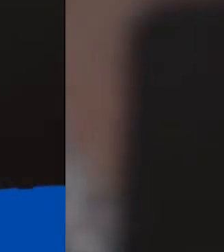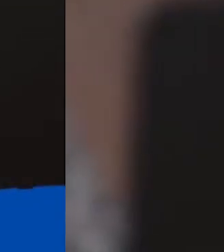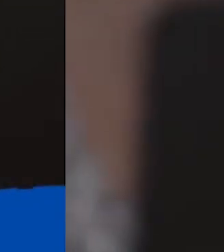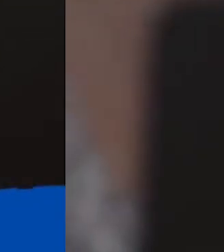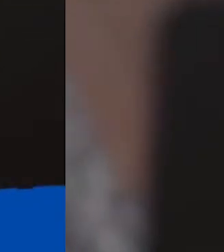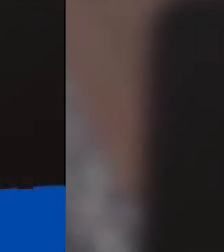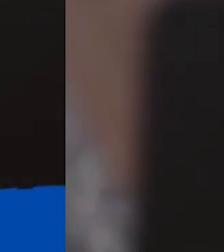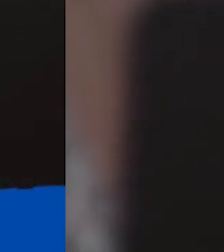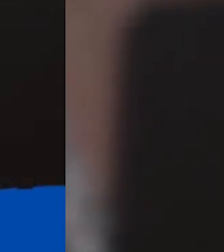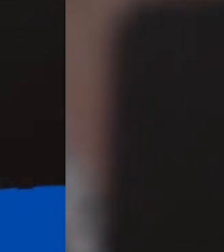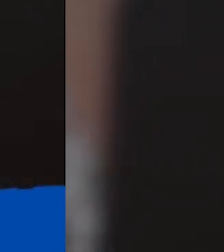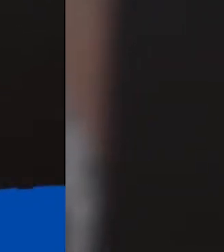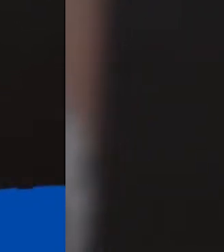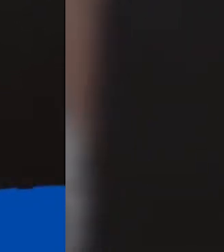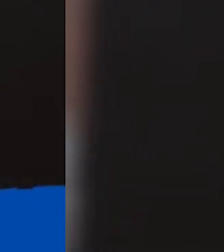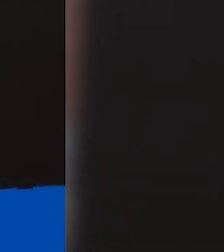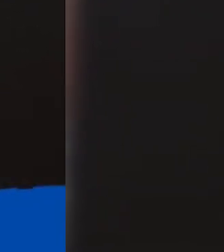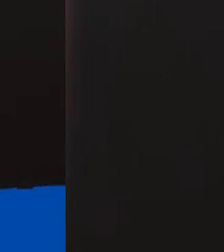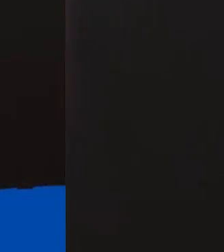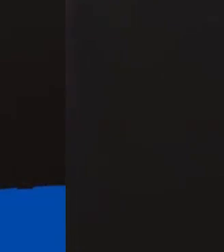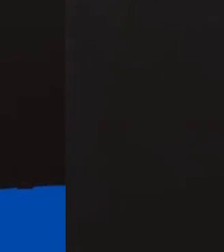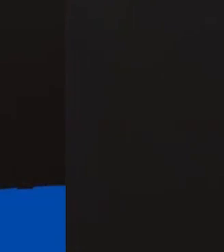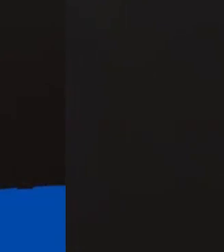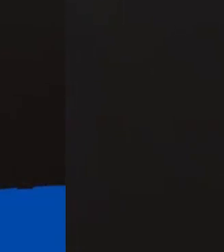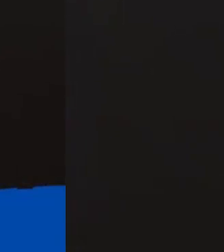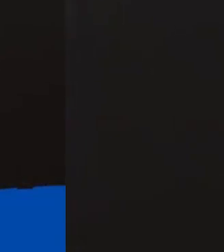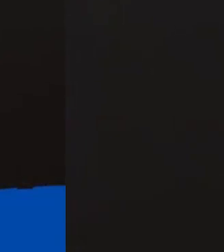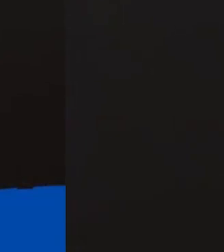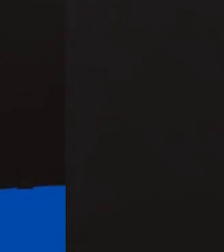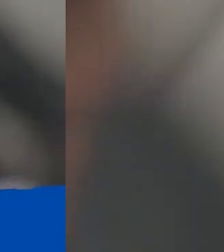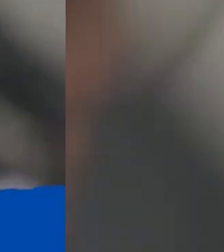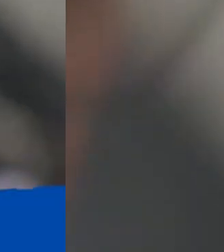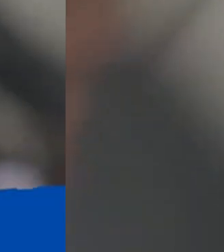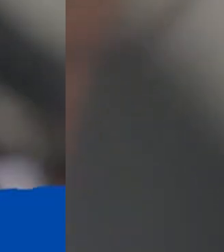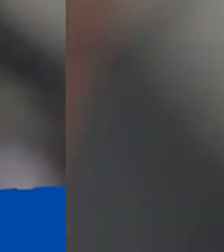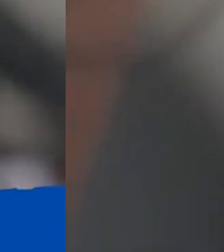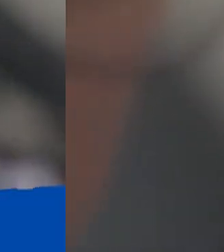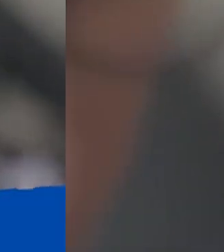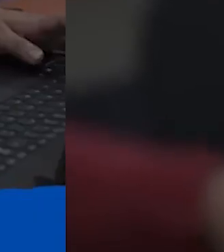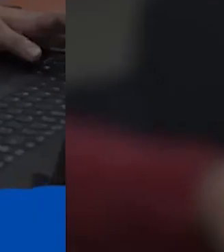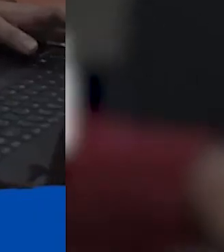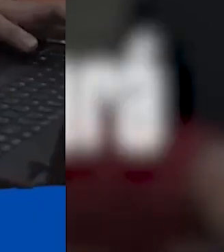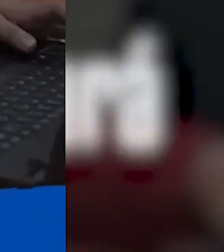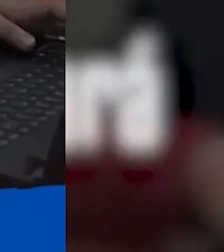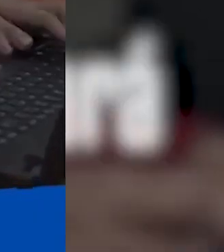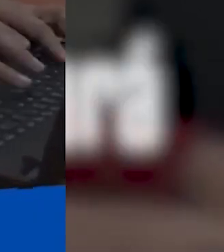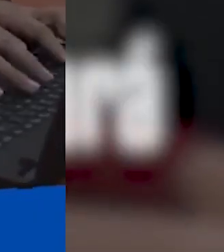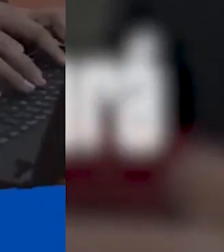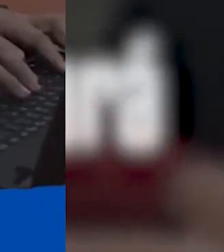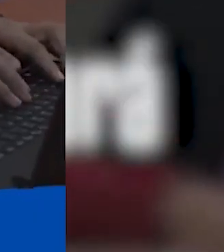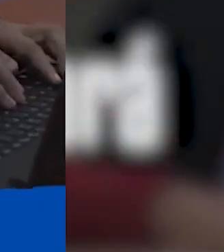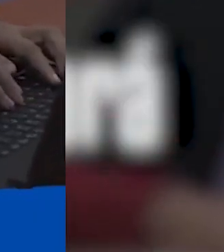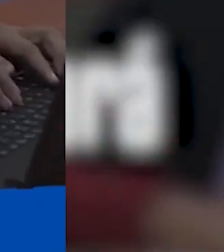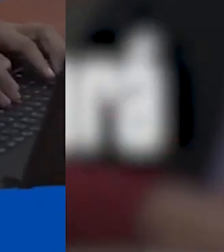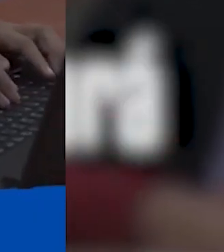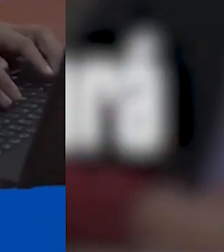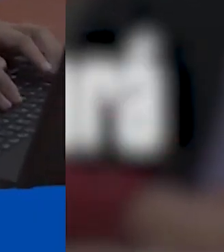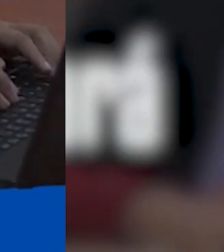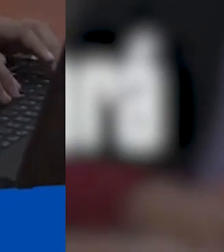Centro Nacional de Información COVID-19 a través de la línea 132 gratuita.